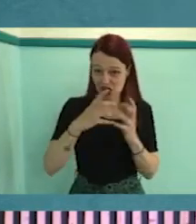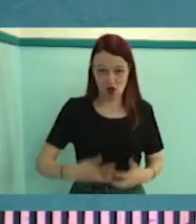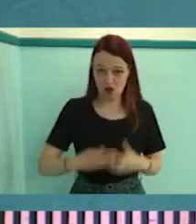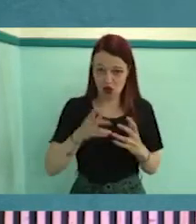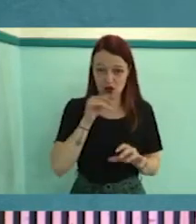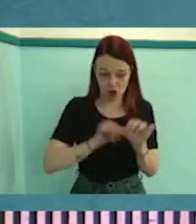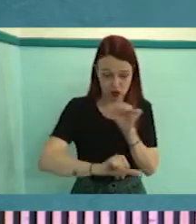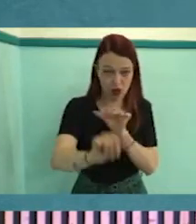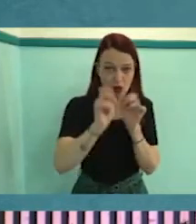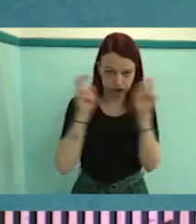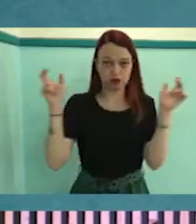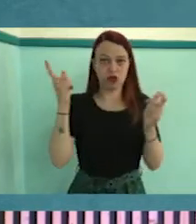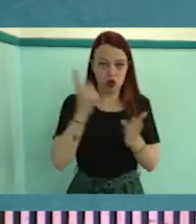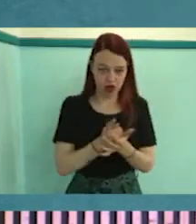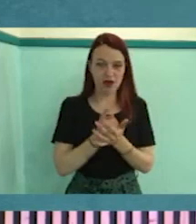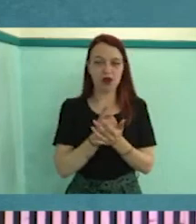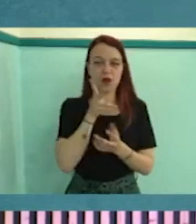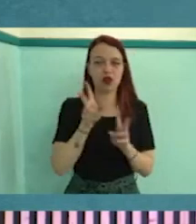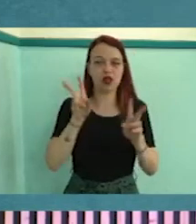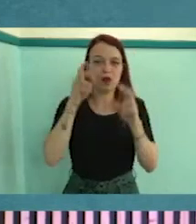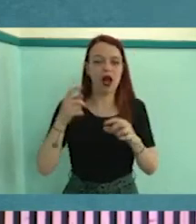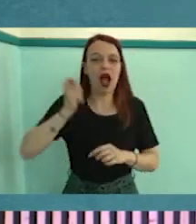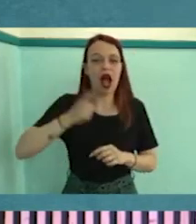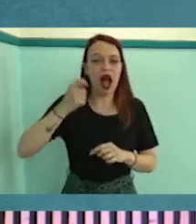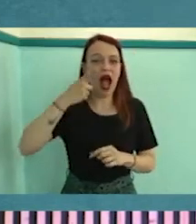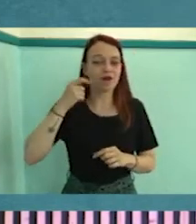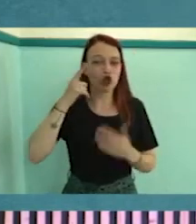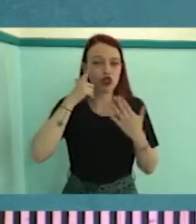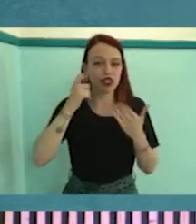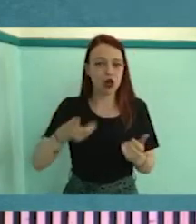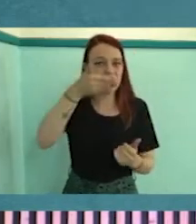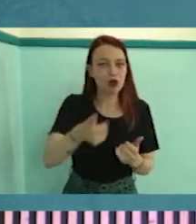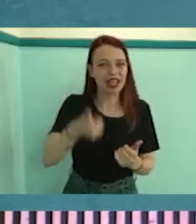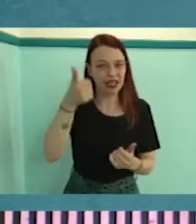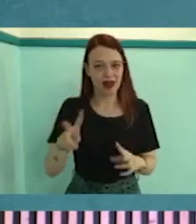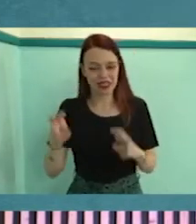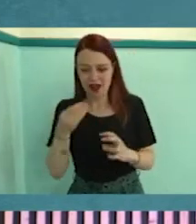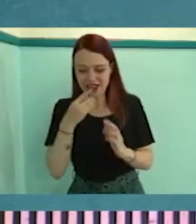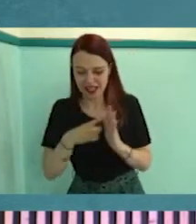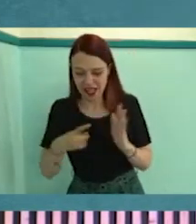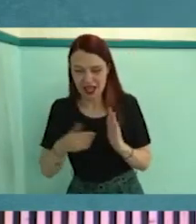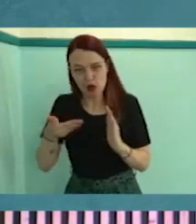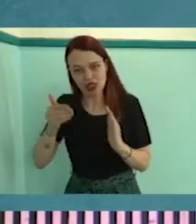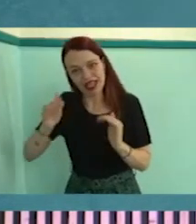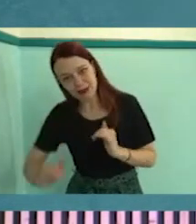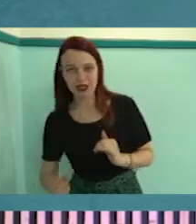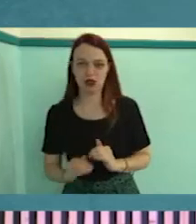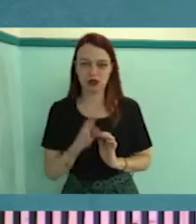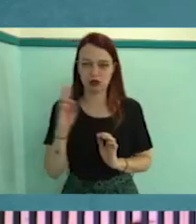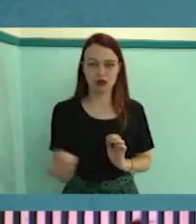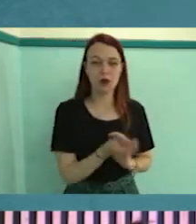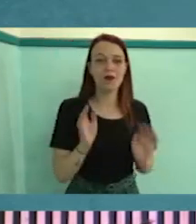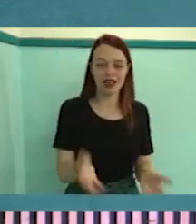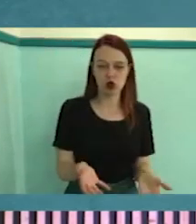se recupera el peso que los hábitos de salud son muchísimo más importantes que hacer una dieta concreta o tener un cuerpo concreto etcétera etcétera Pero